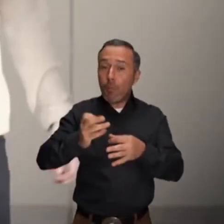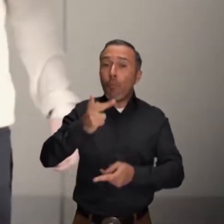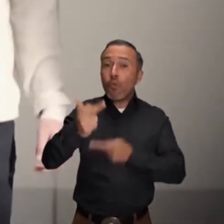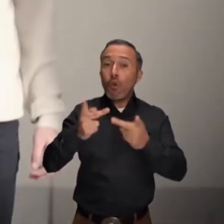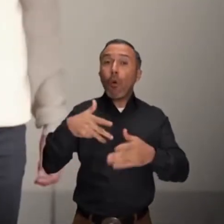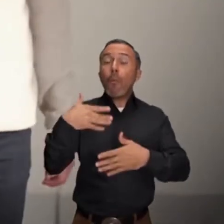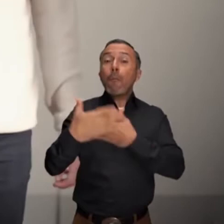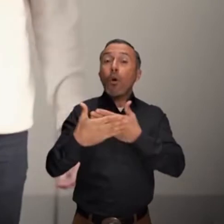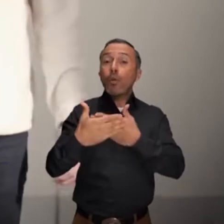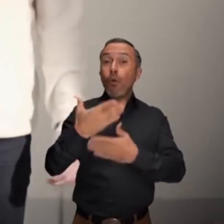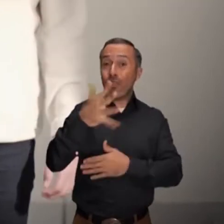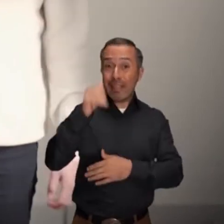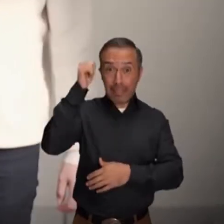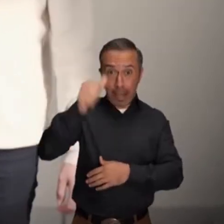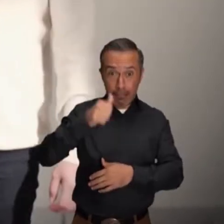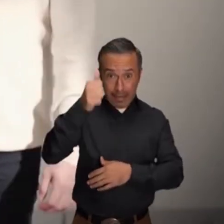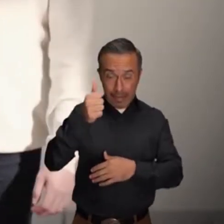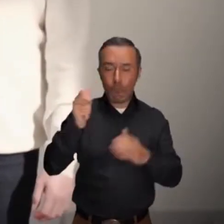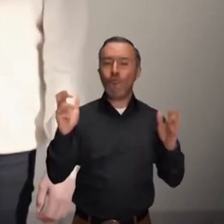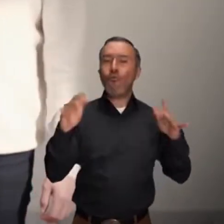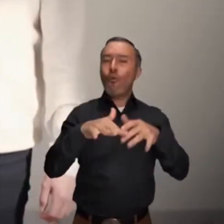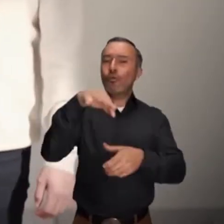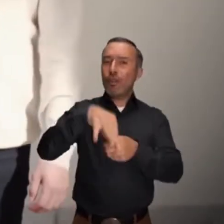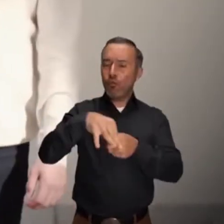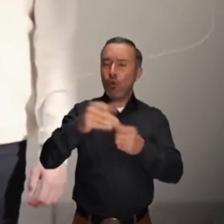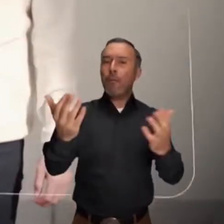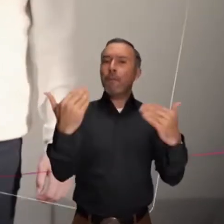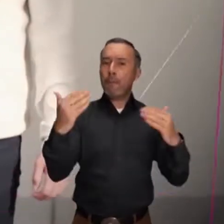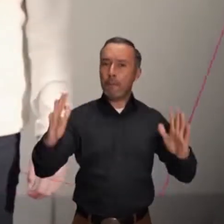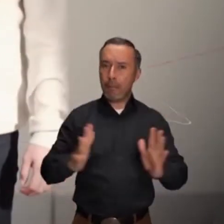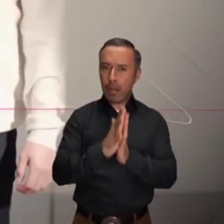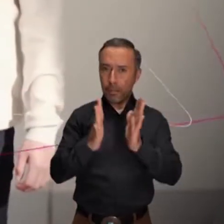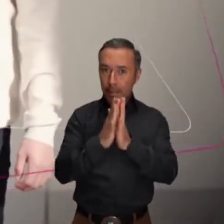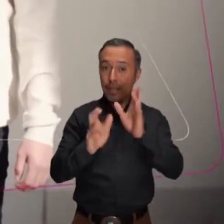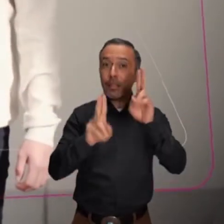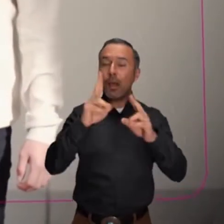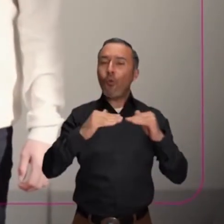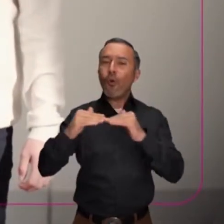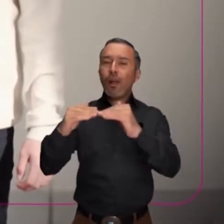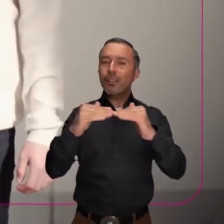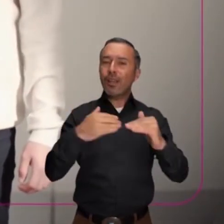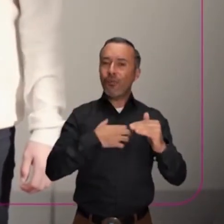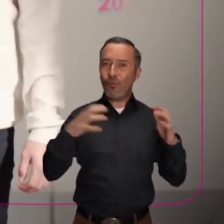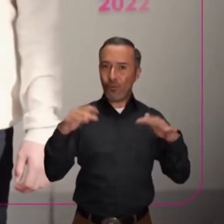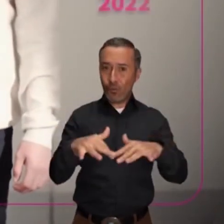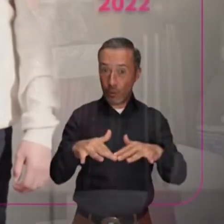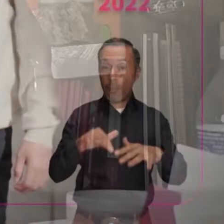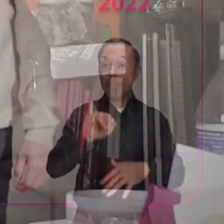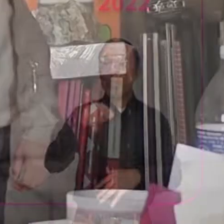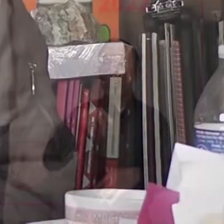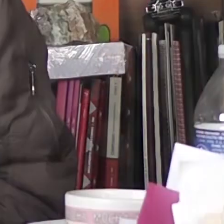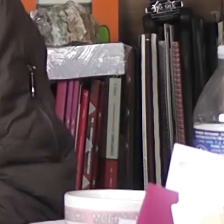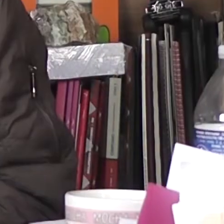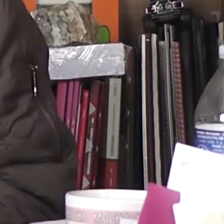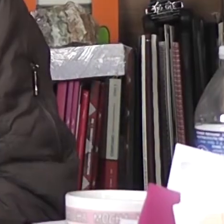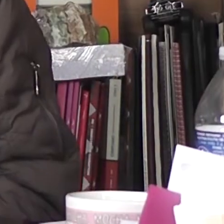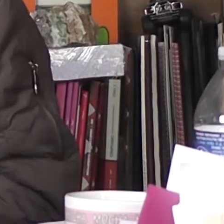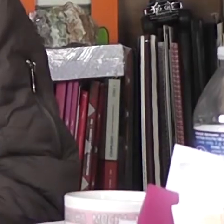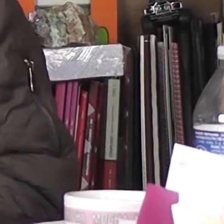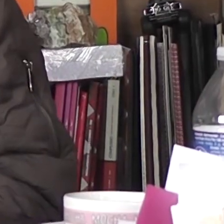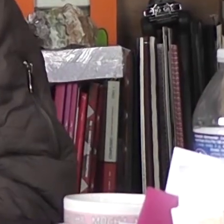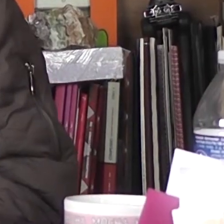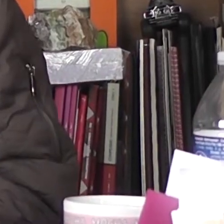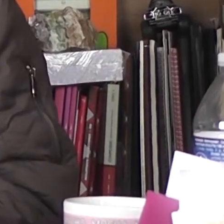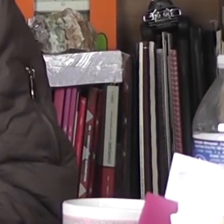es la documentación electoral, la que no viene custodiada, después tendremos custodiada, y pues estará preparando todo para que